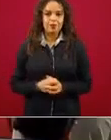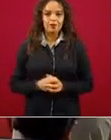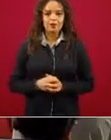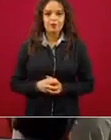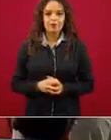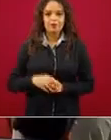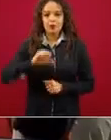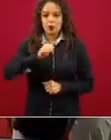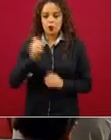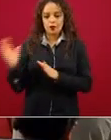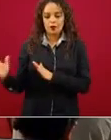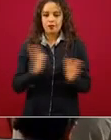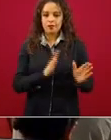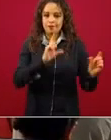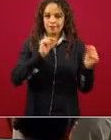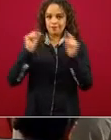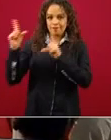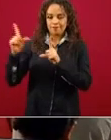por favor.